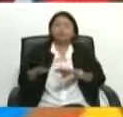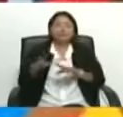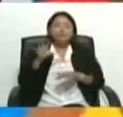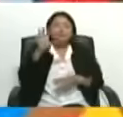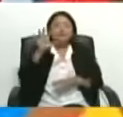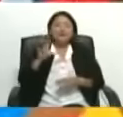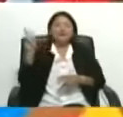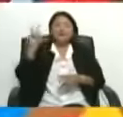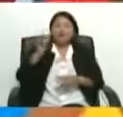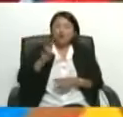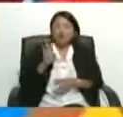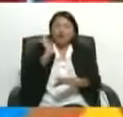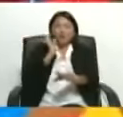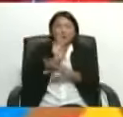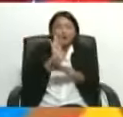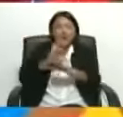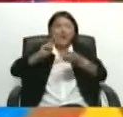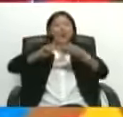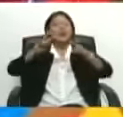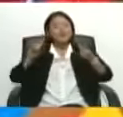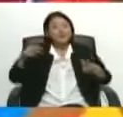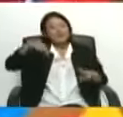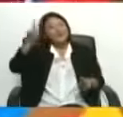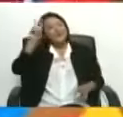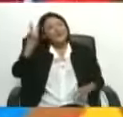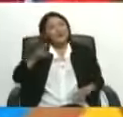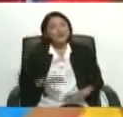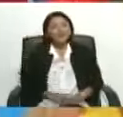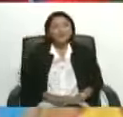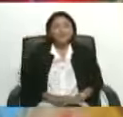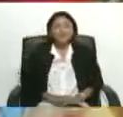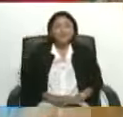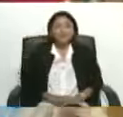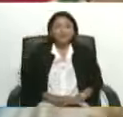de la seguridad, de la paz de nuestro país.